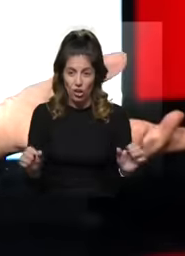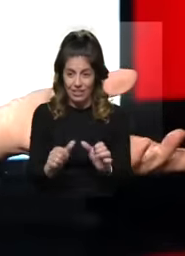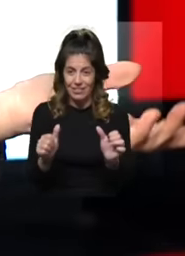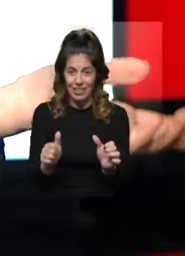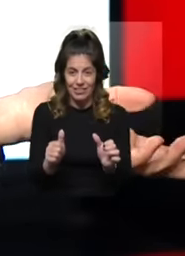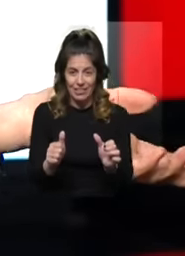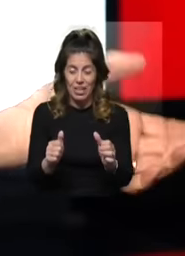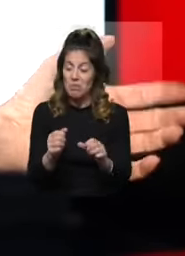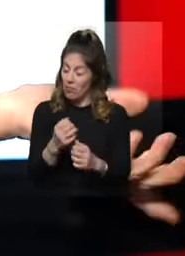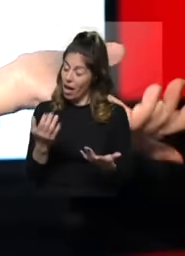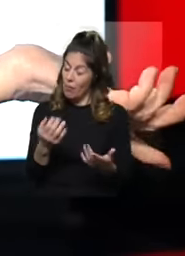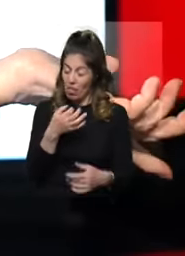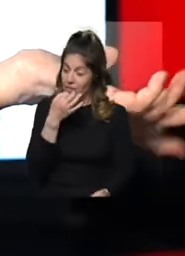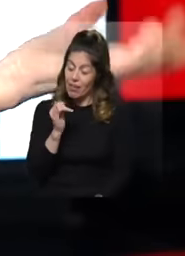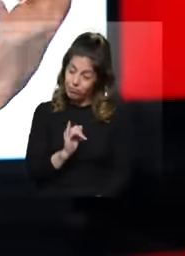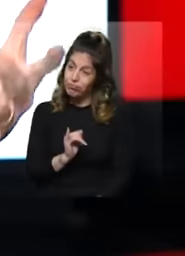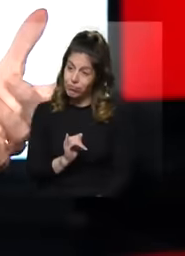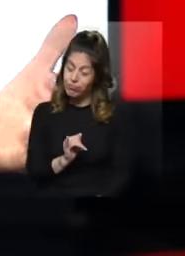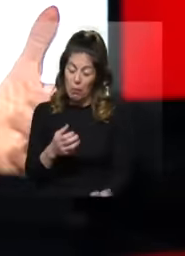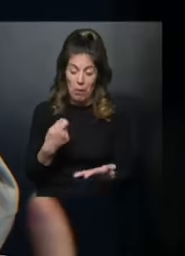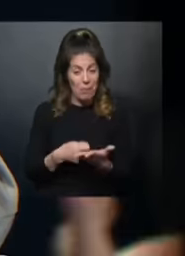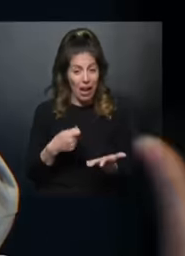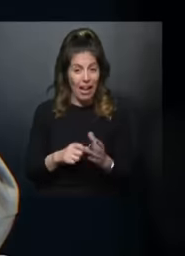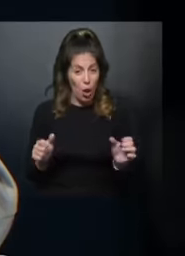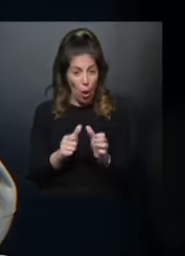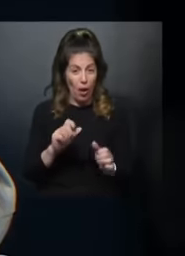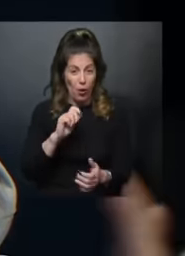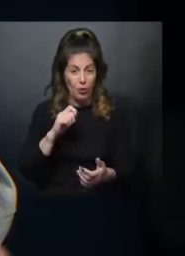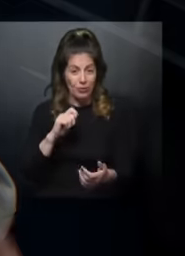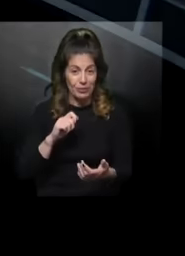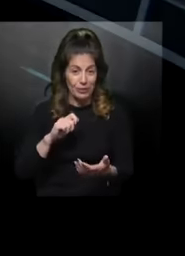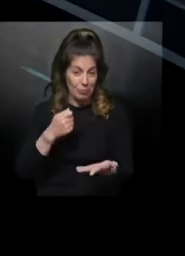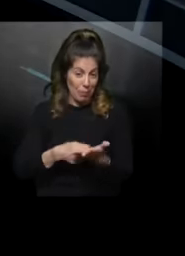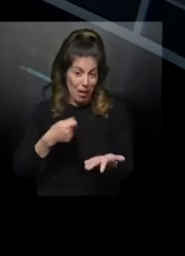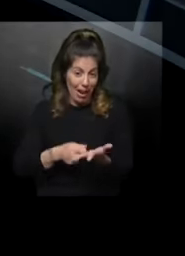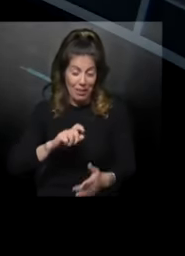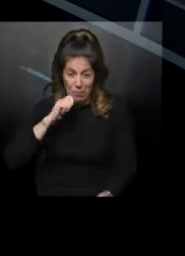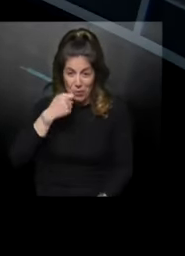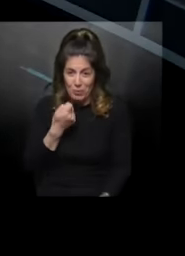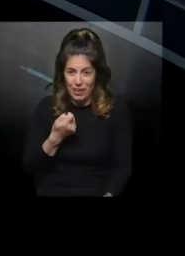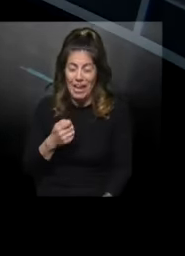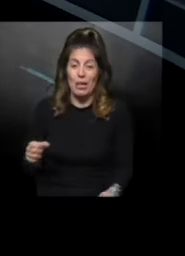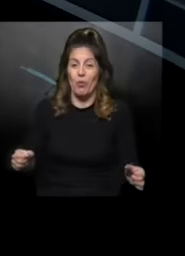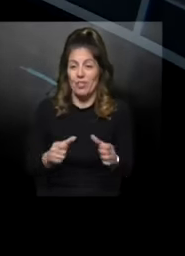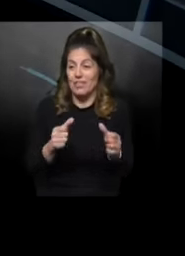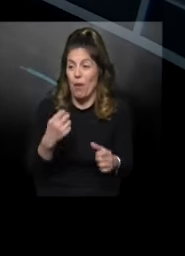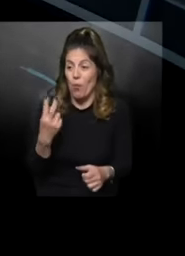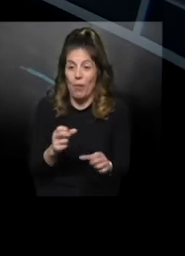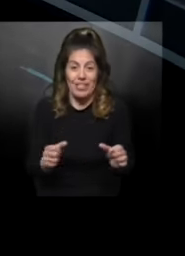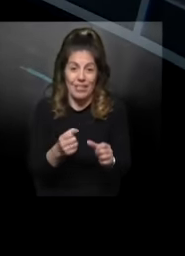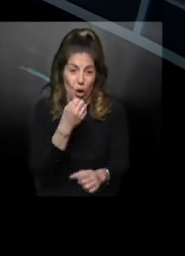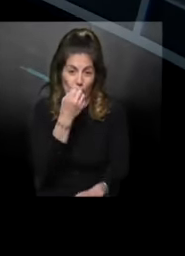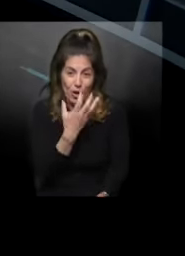Entonces de golpe vos decías, ah, me pagan. Qué lindo esto. Me pagan por hacer algo que me gusta y vos te esmerabas por hacerlo mucho mejor, porque nos